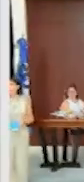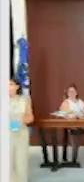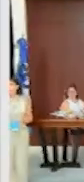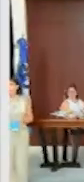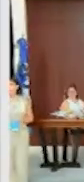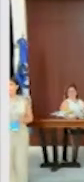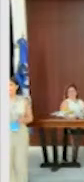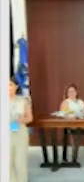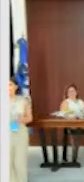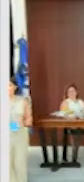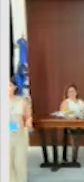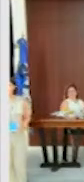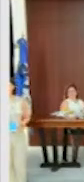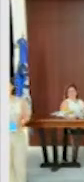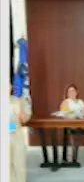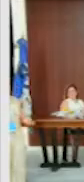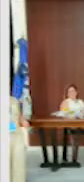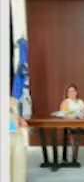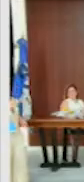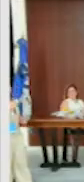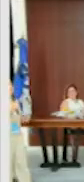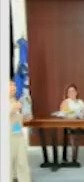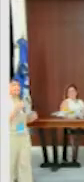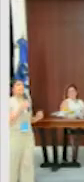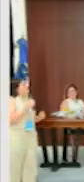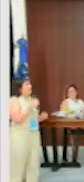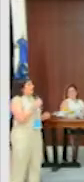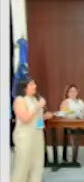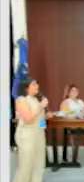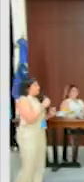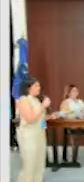estos lugares de intercambio de conocimiento, de